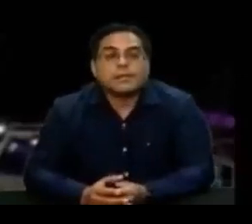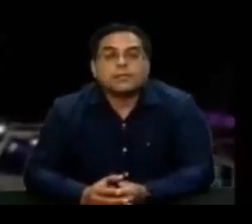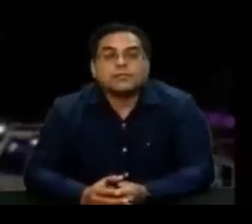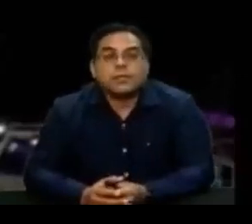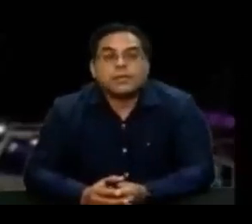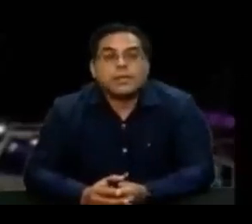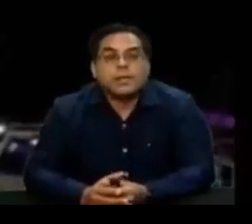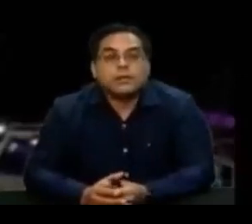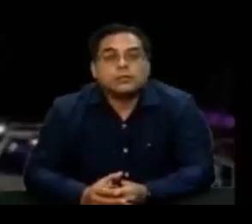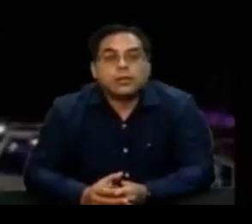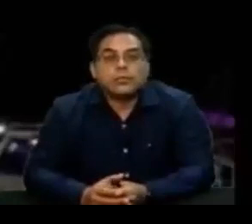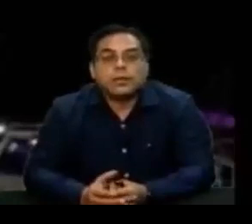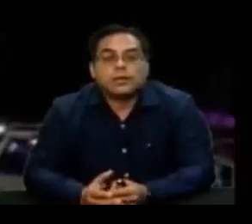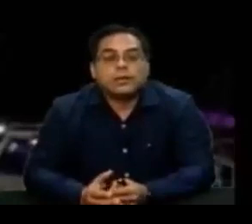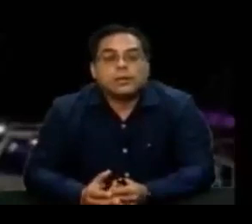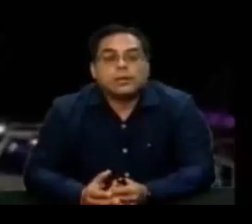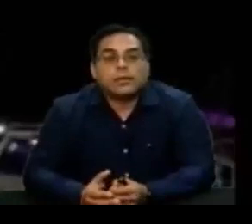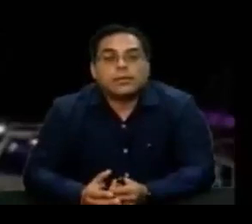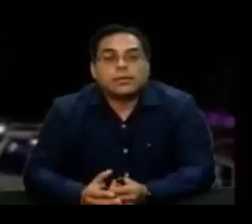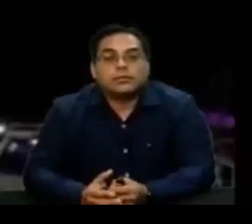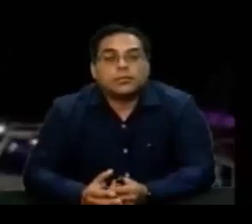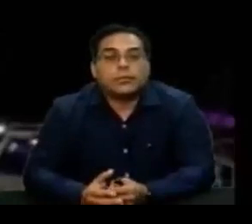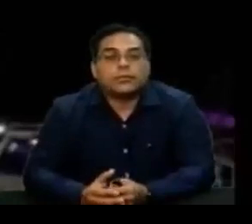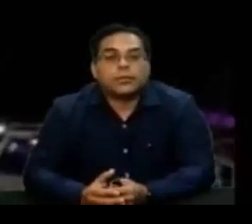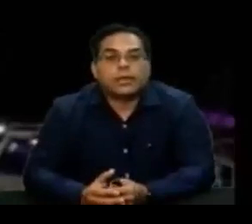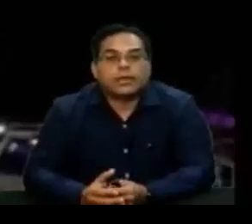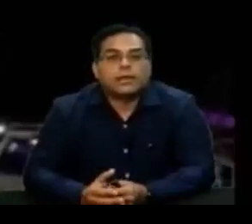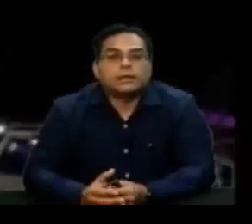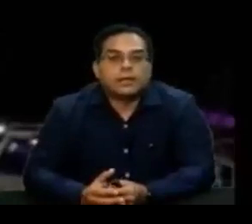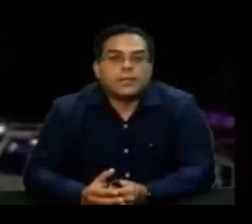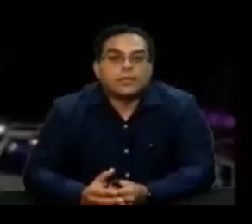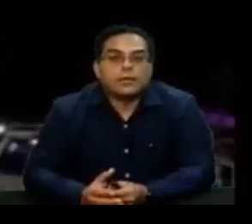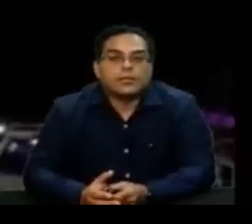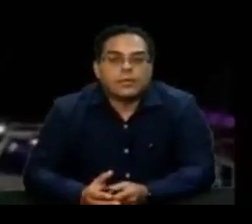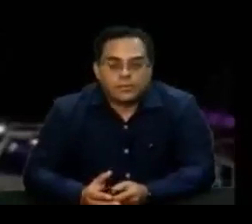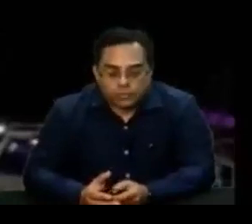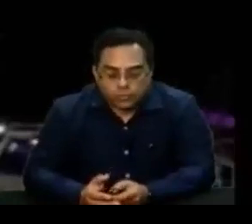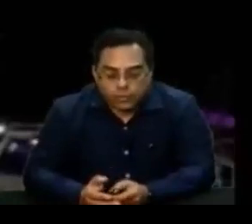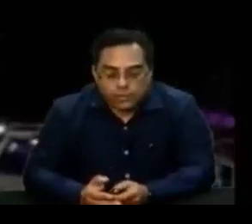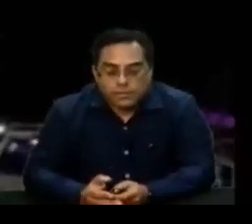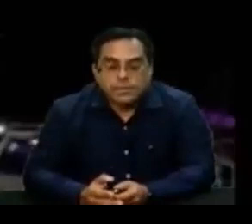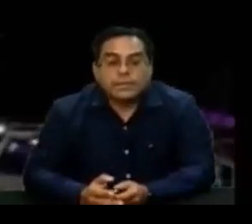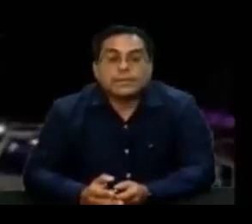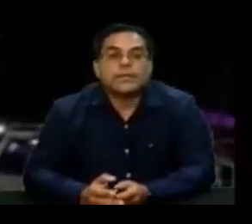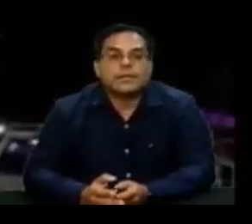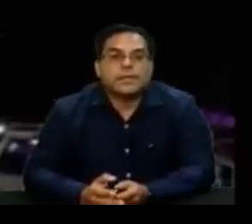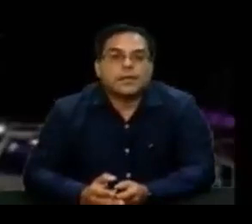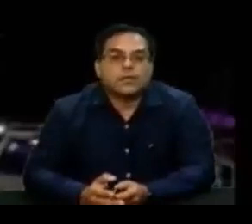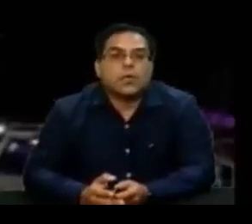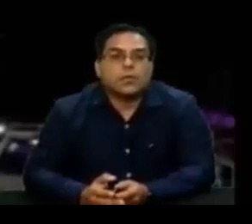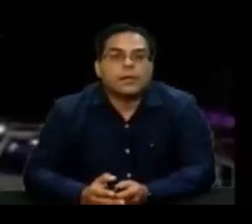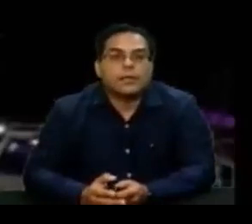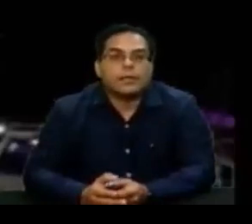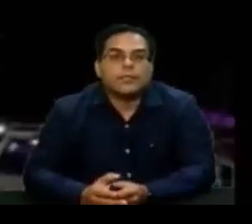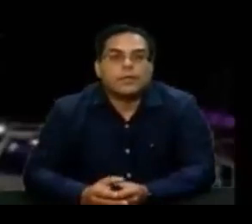están viendo ustedes en un trauma en la región submentoniana. También puede ocasionar fracturas del maxilar, un